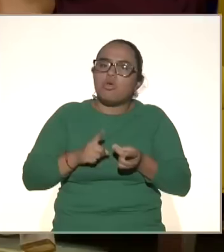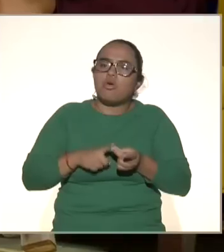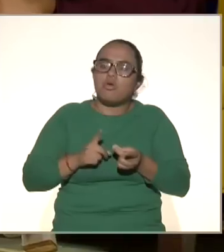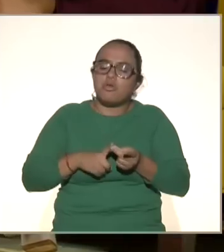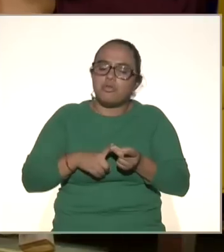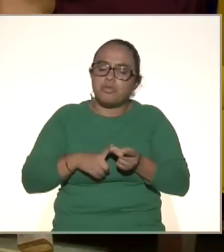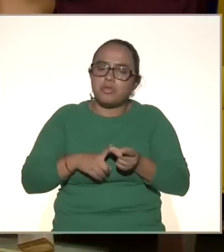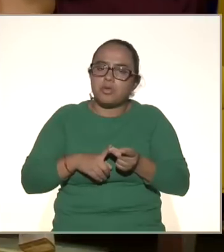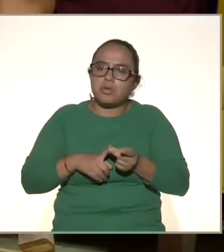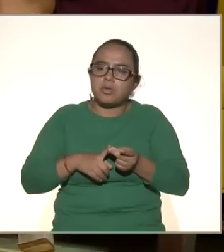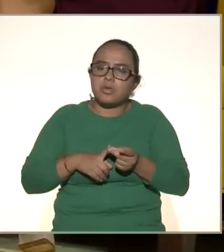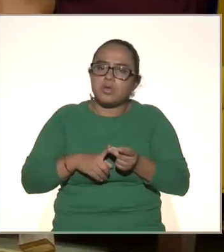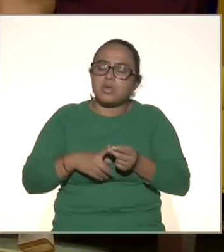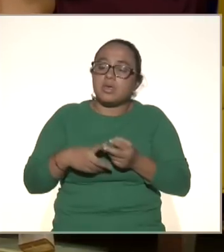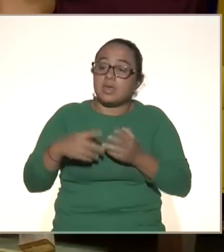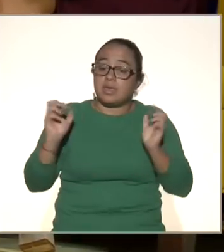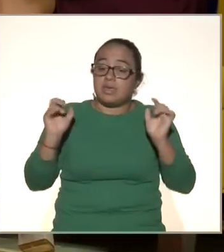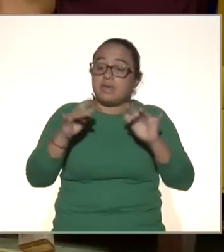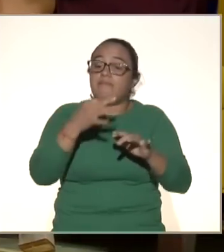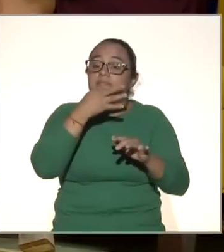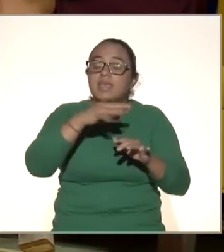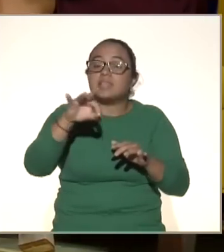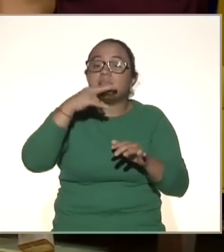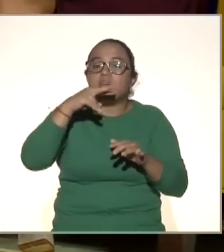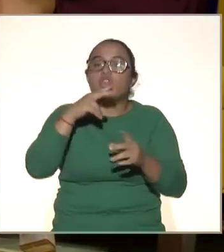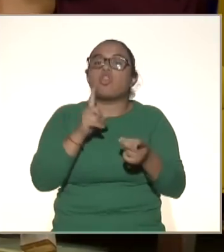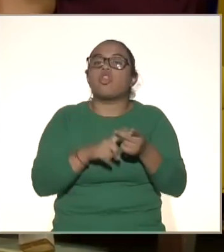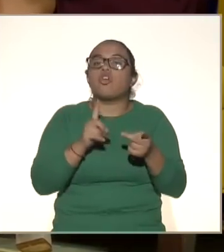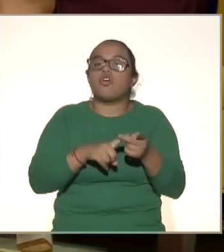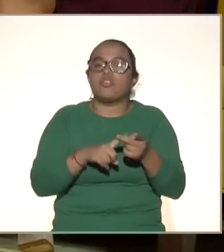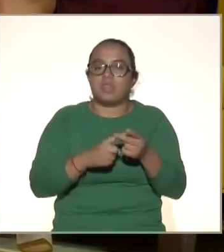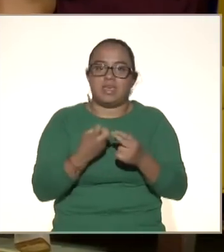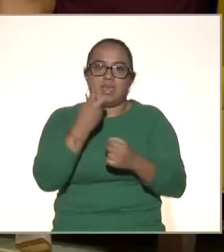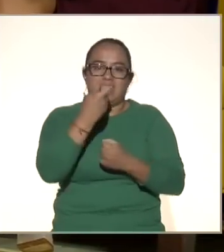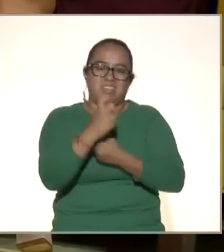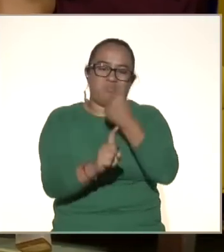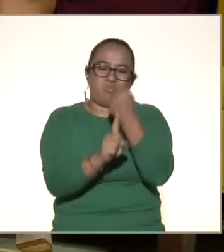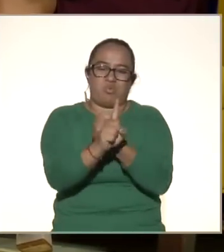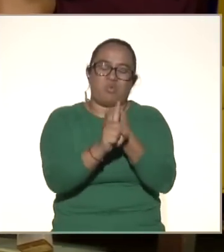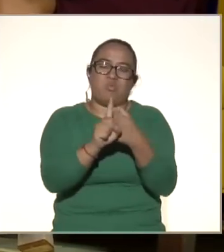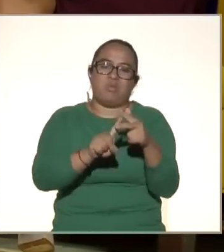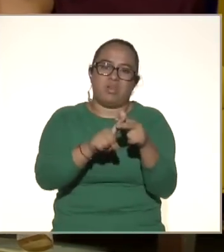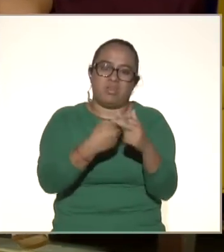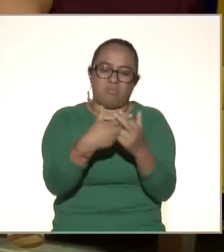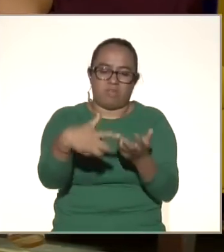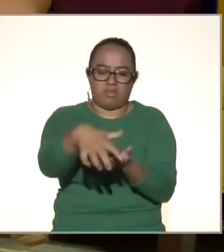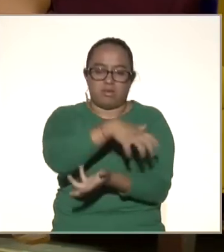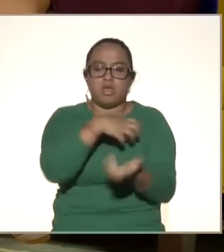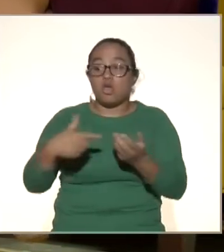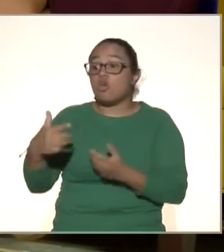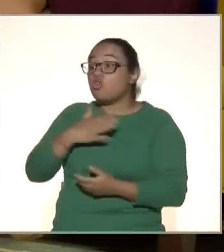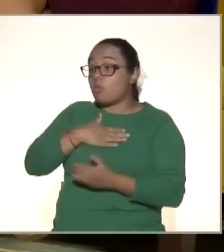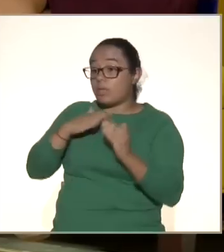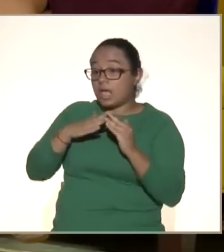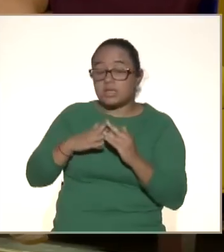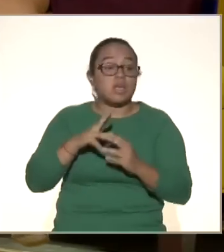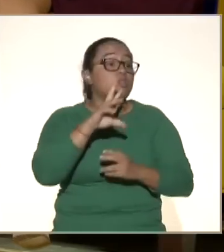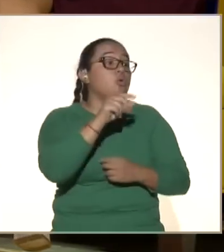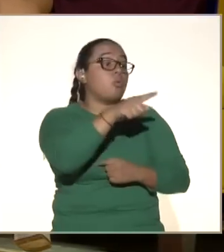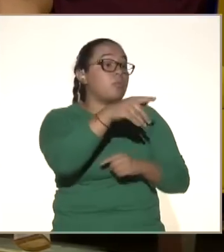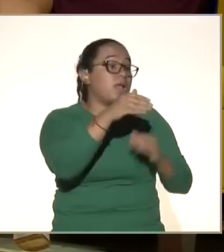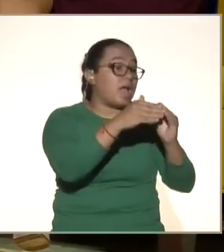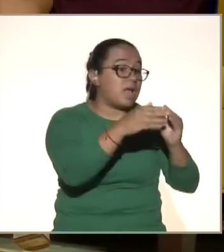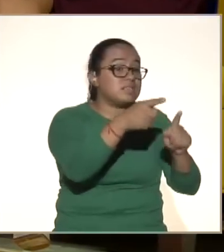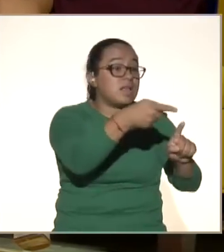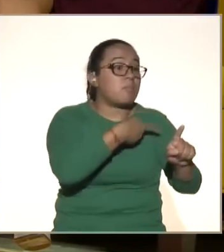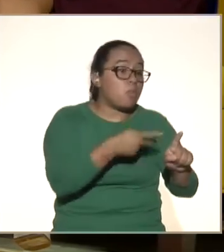a celebrarse la Navidad? Ya por ahí empieza el conflicto. Que yo quiero que sea en mi casa, que la casa del más rico, que la casa